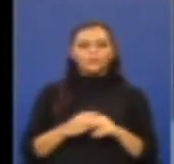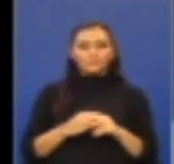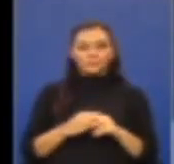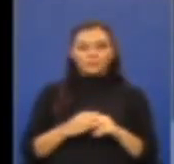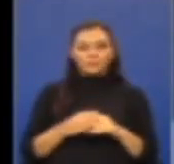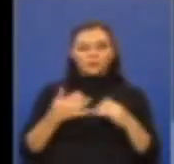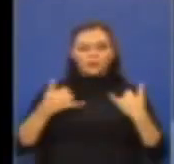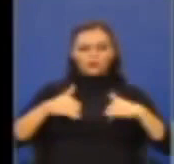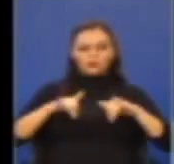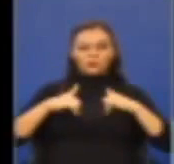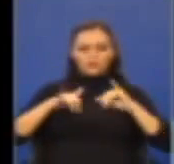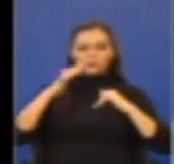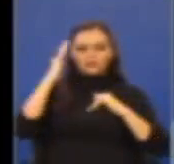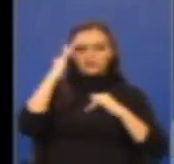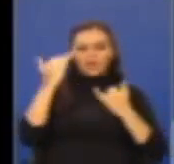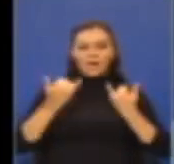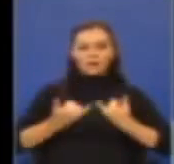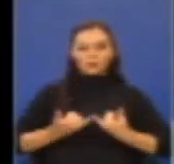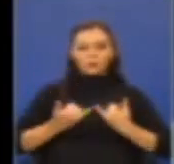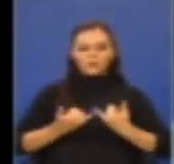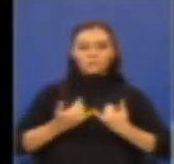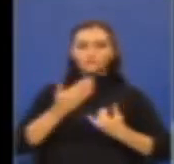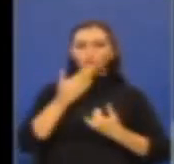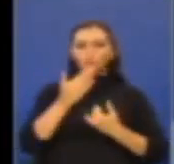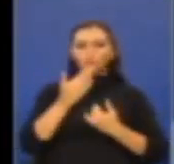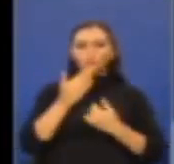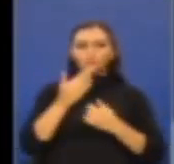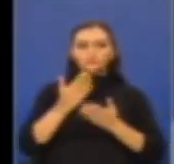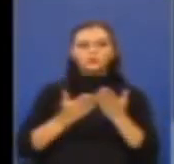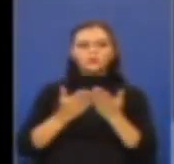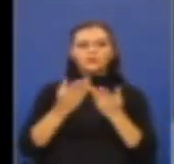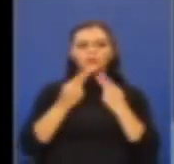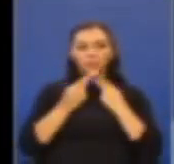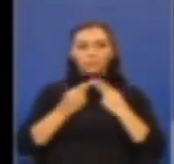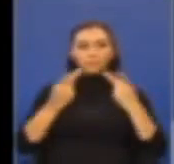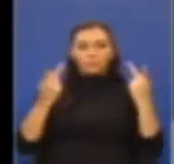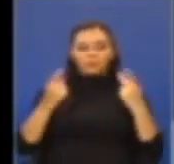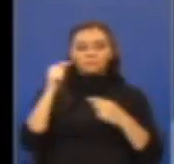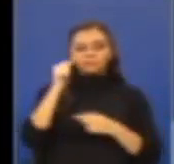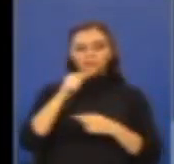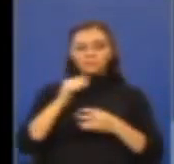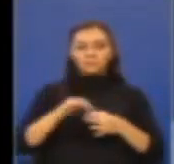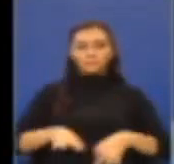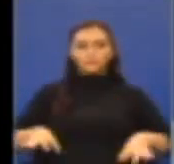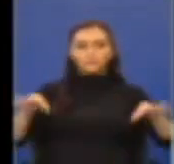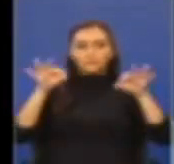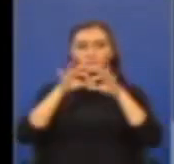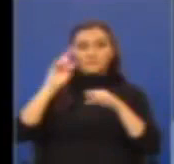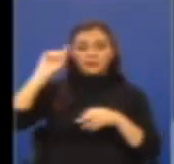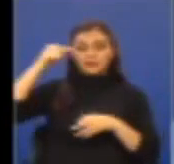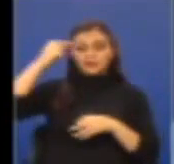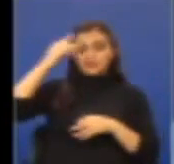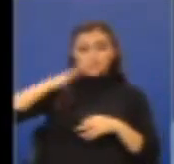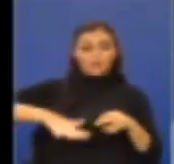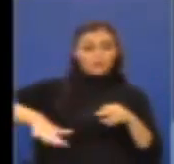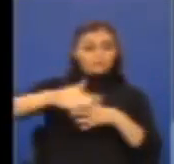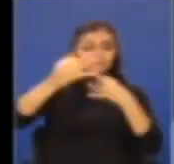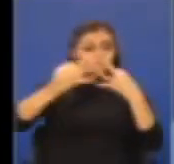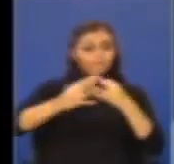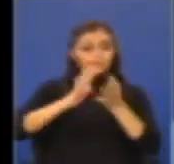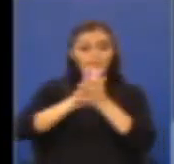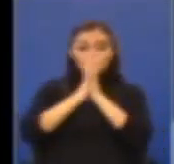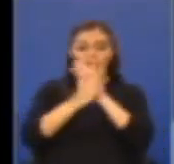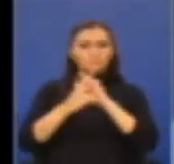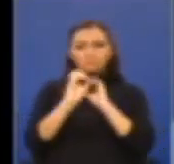formación continua y actualización de nuestros servidores públicos. Pero es claro que no tendremos un Estado más eficiente si no